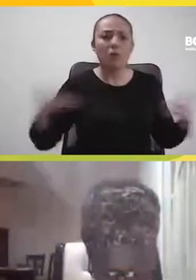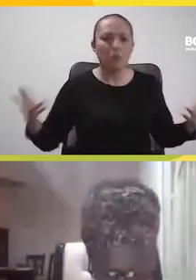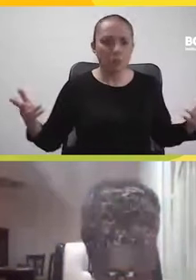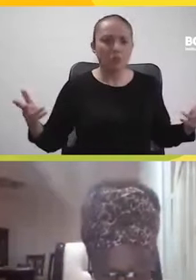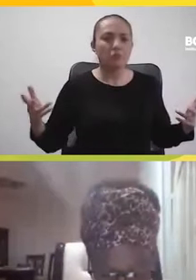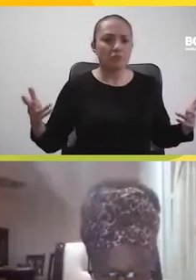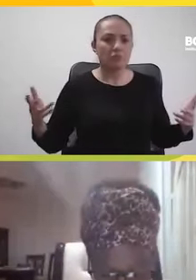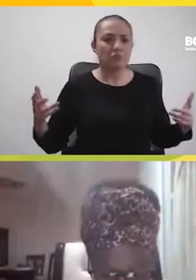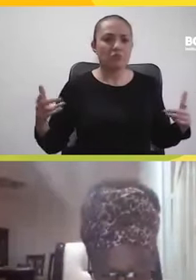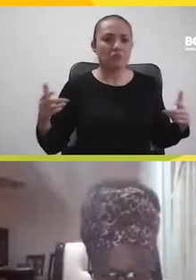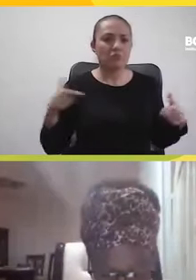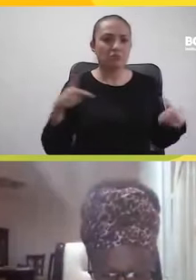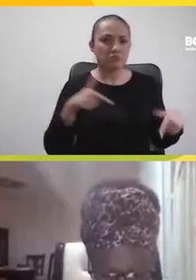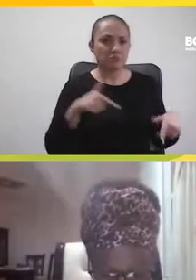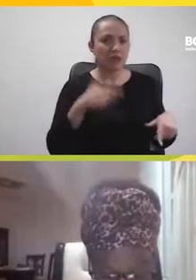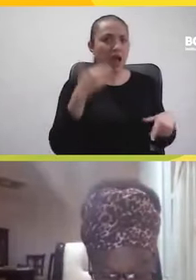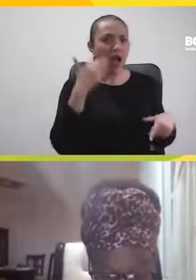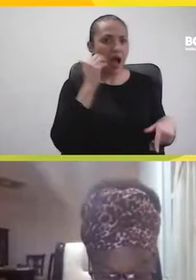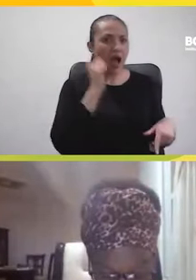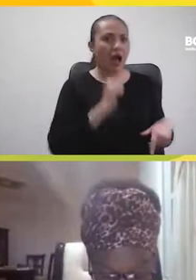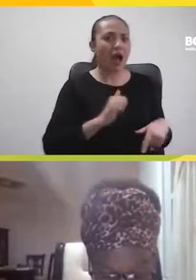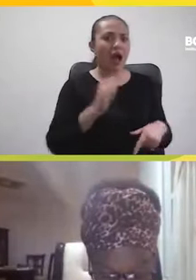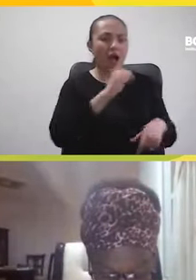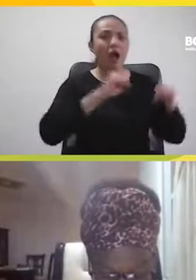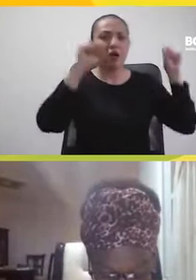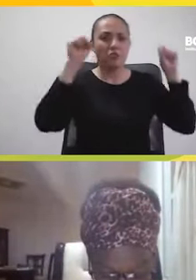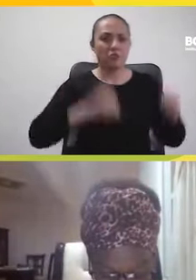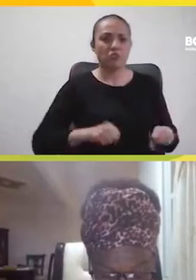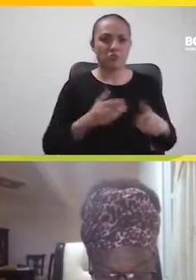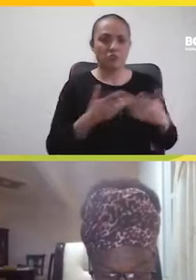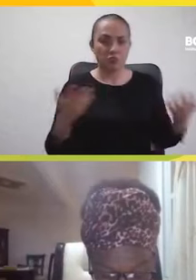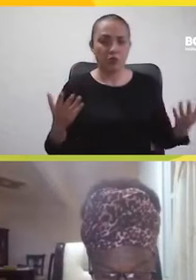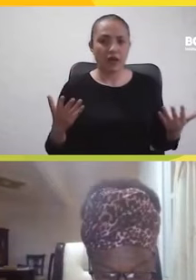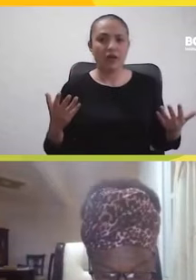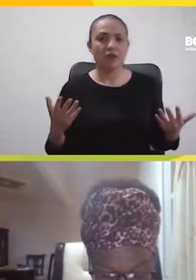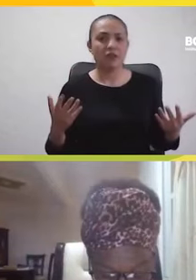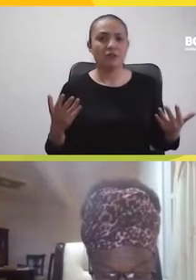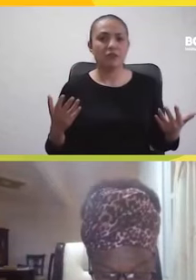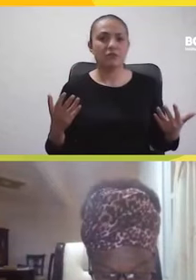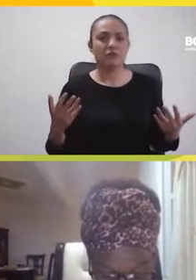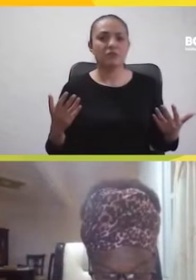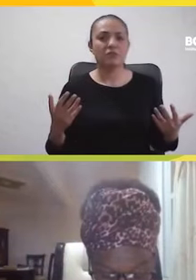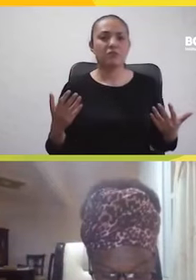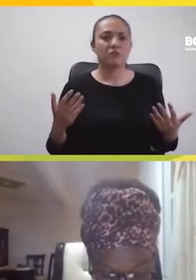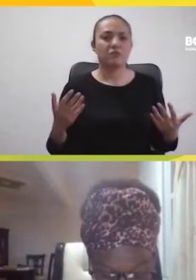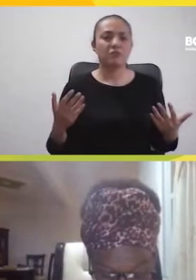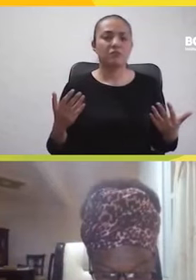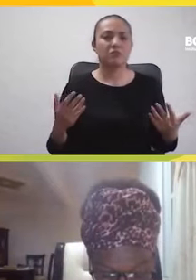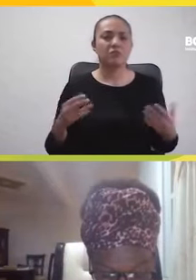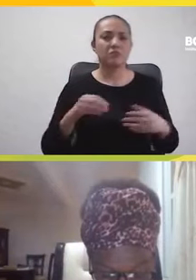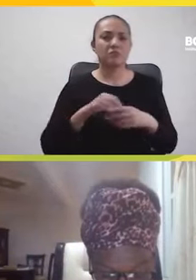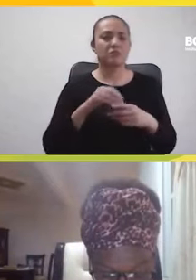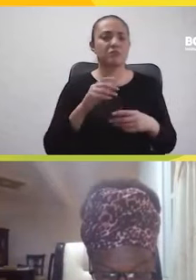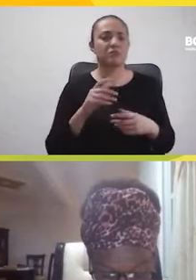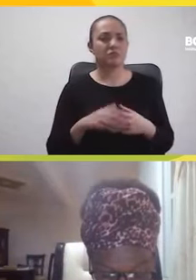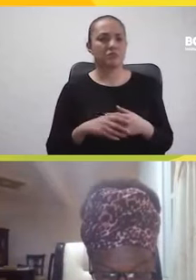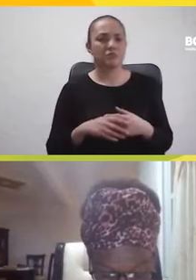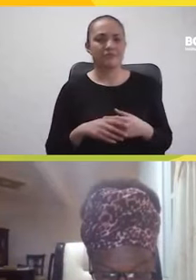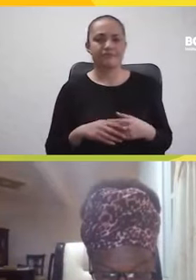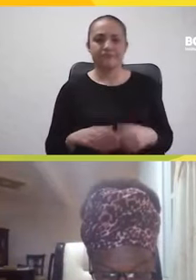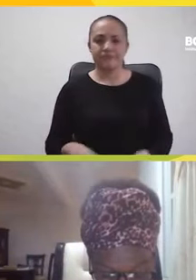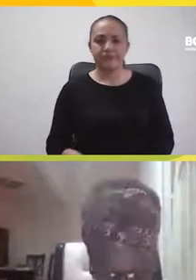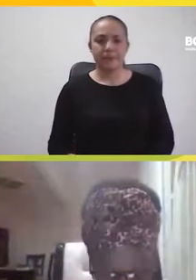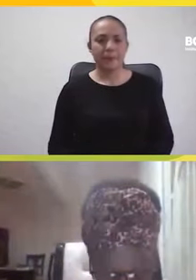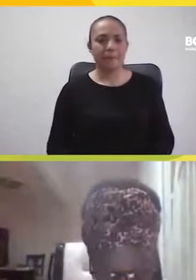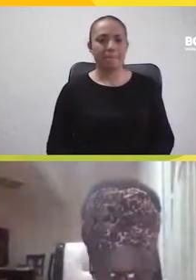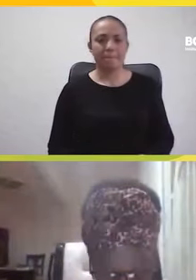que cosechaban sus maridos y sus hijos. Es decir, nosotros podemos decir que la primera piedra para la